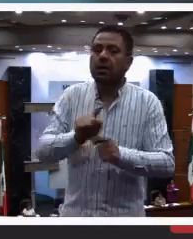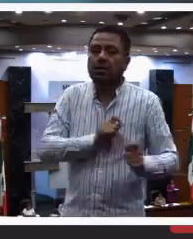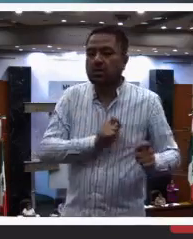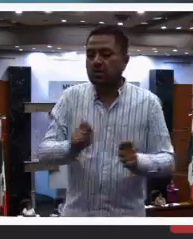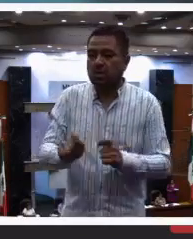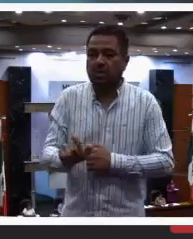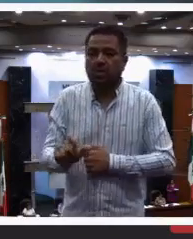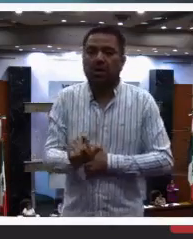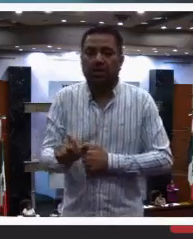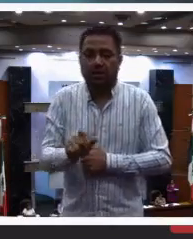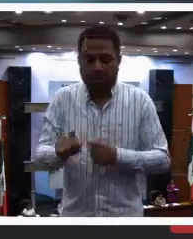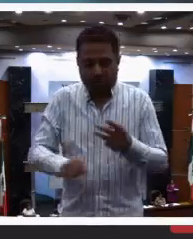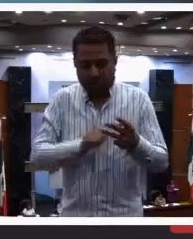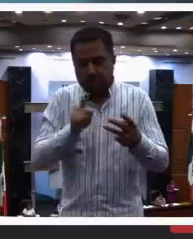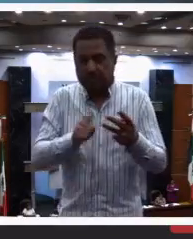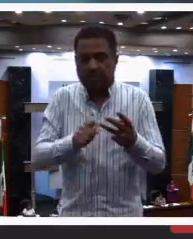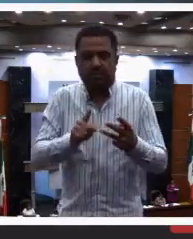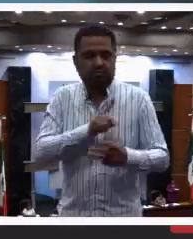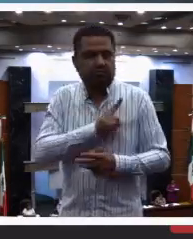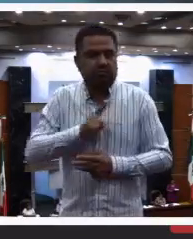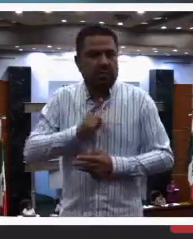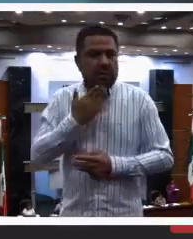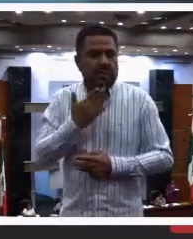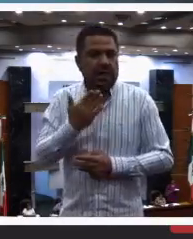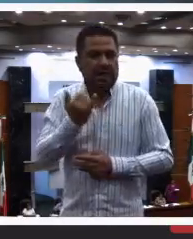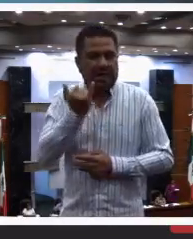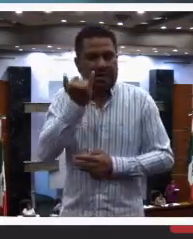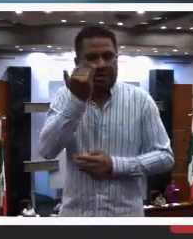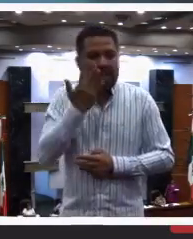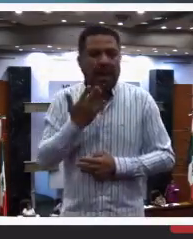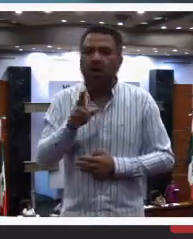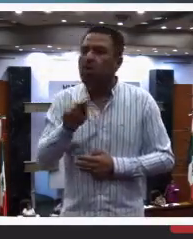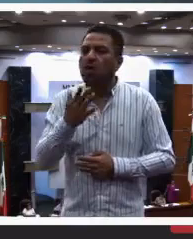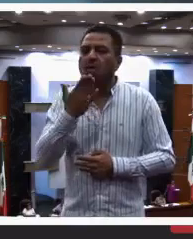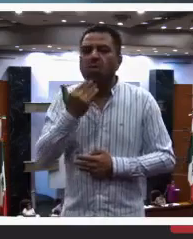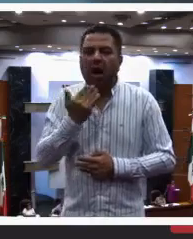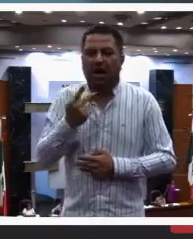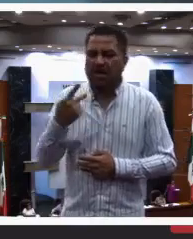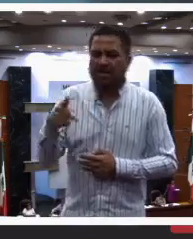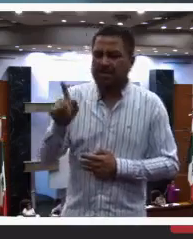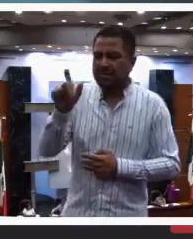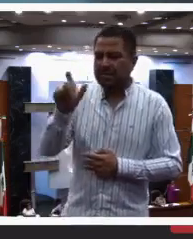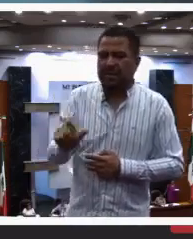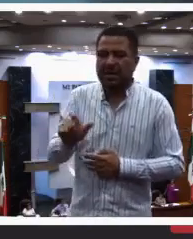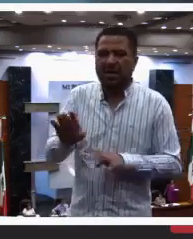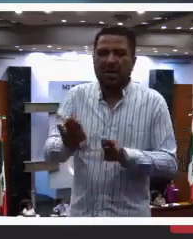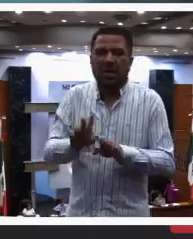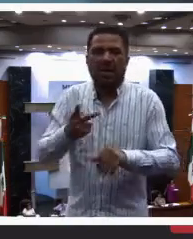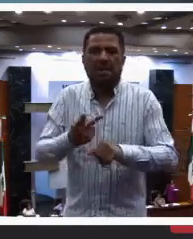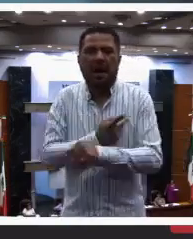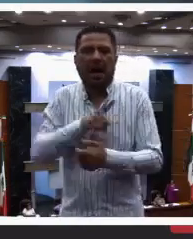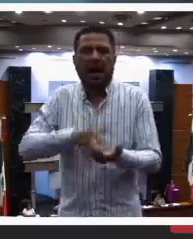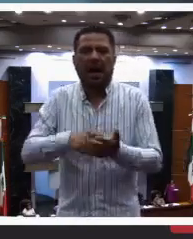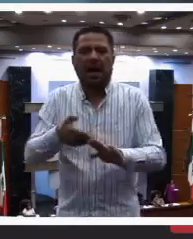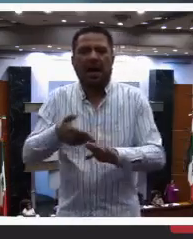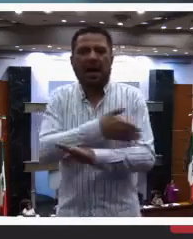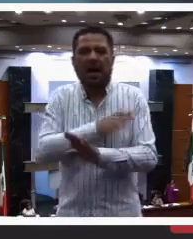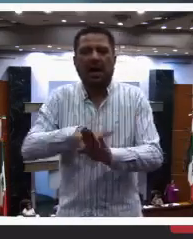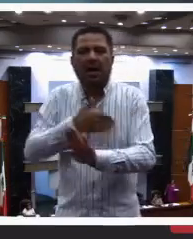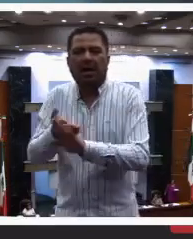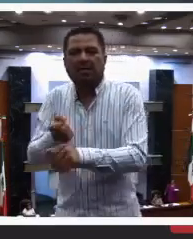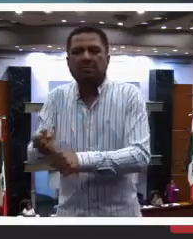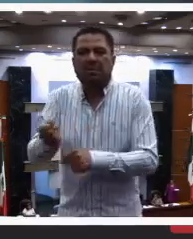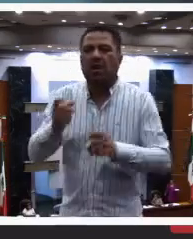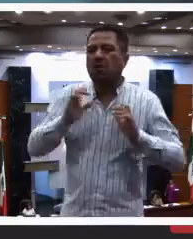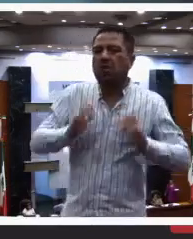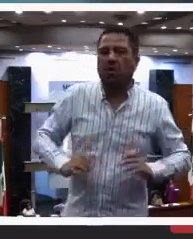designación tercero est de buena reputación no haber sido considerado por delitos que ameriten pena corporal ni